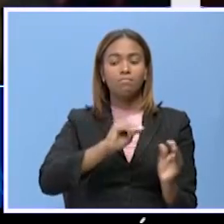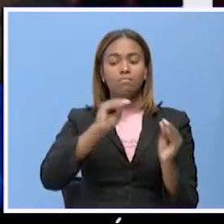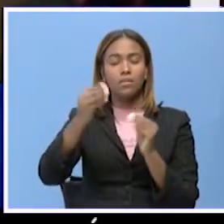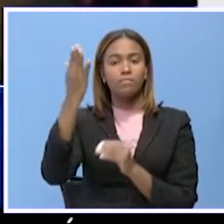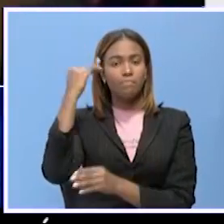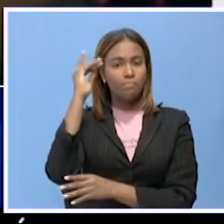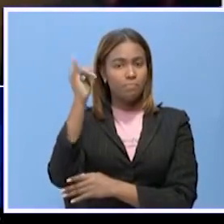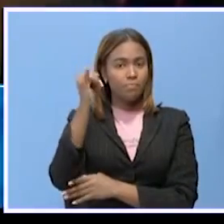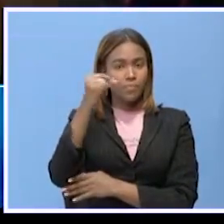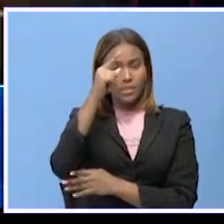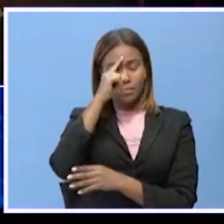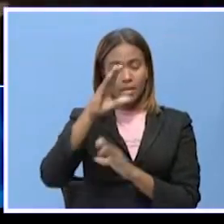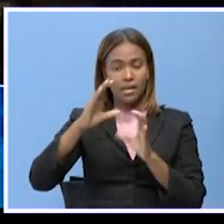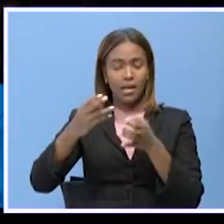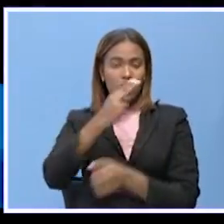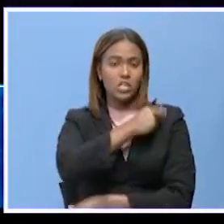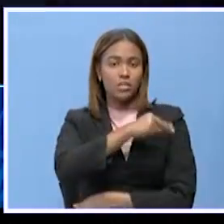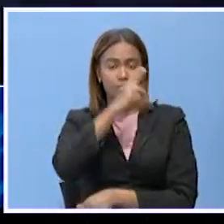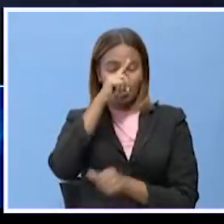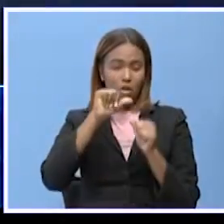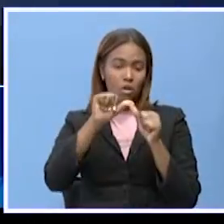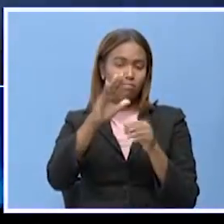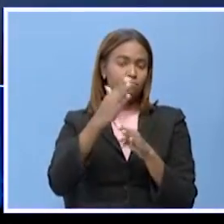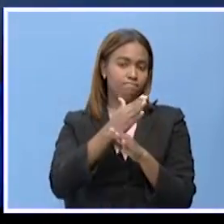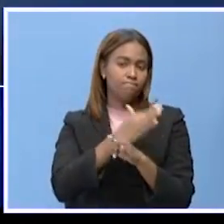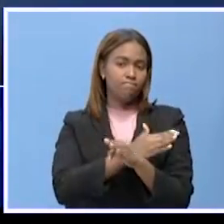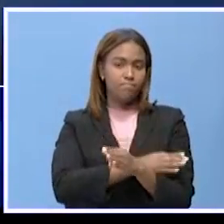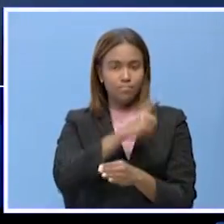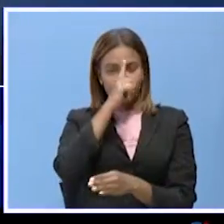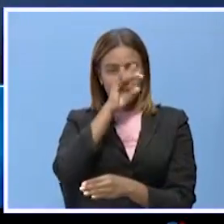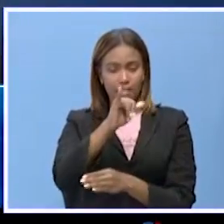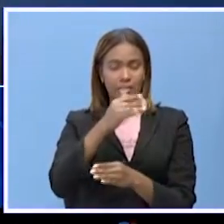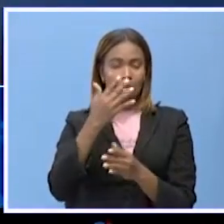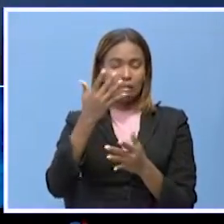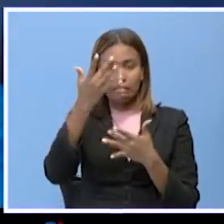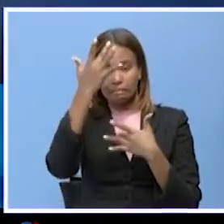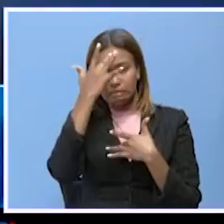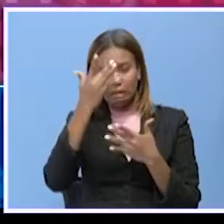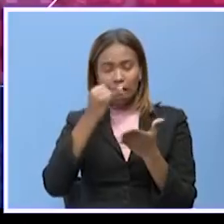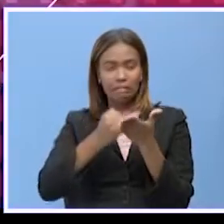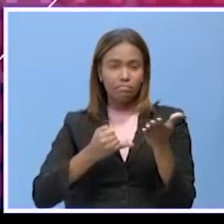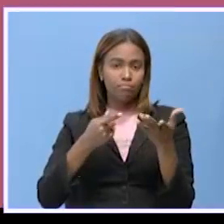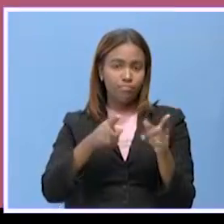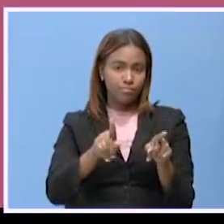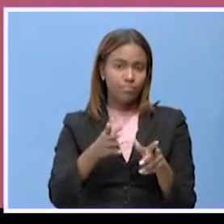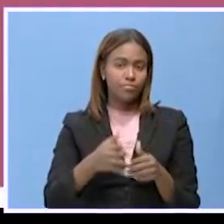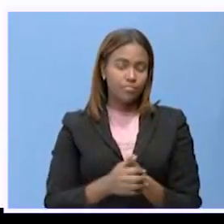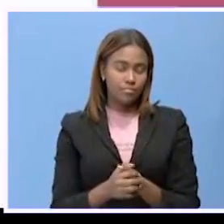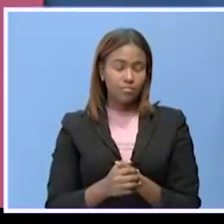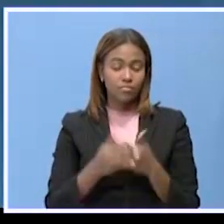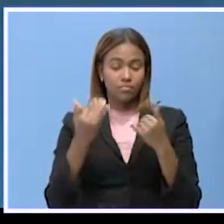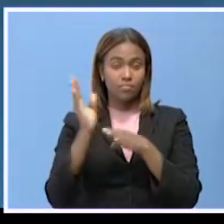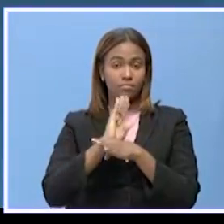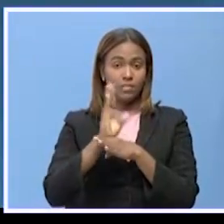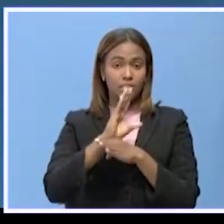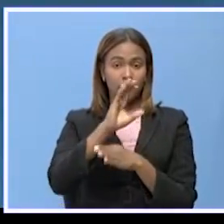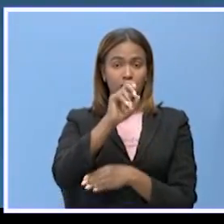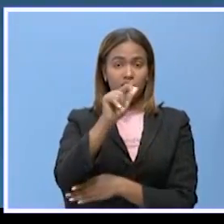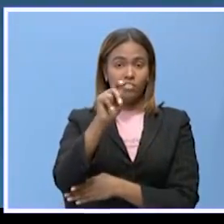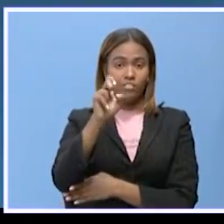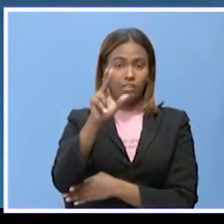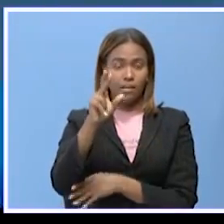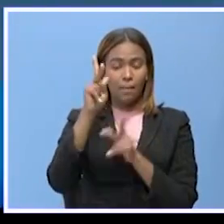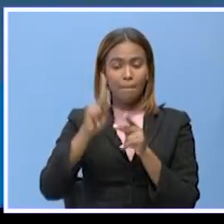pasado jueves a planta para seguir con su recuperación de esta delicada intervención. El actor Christopher